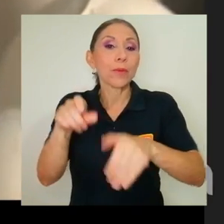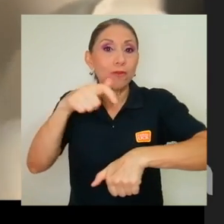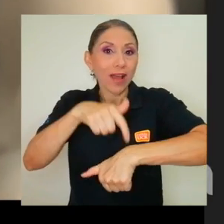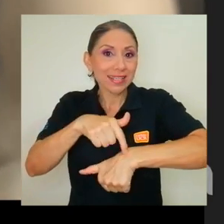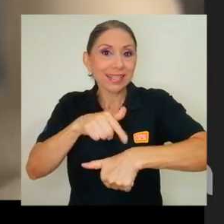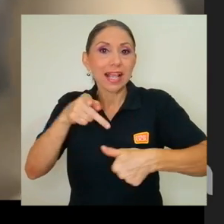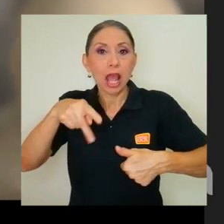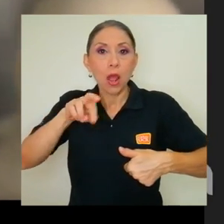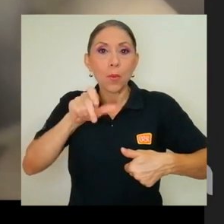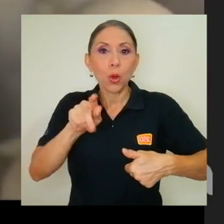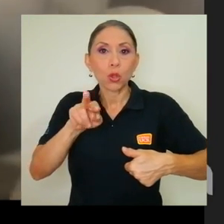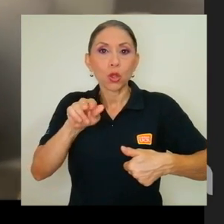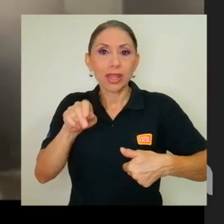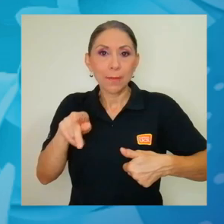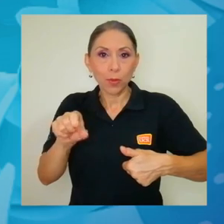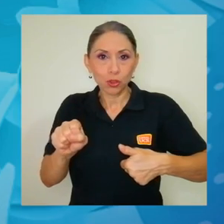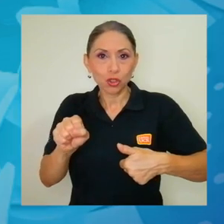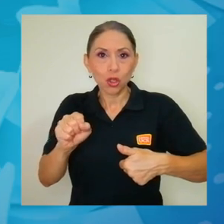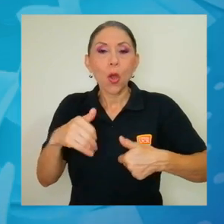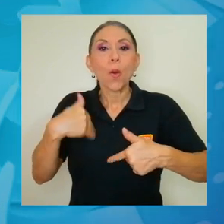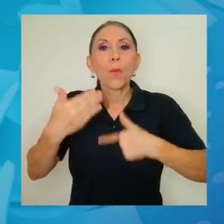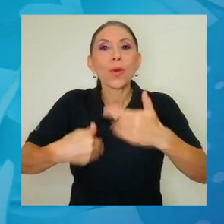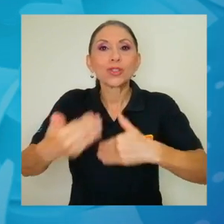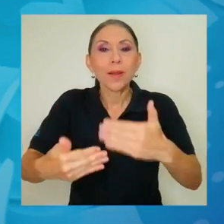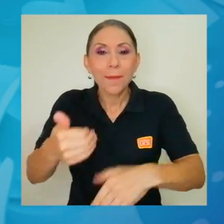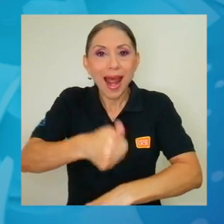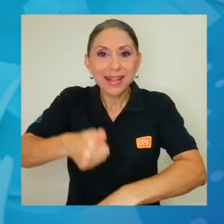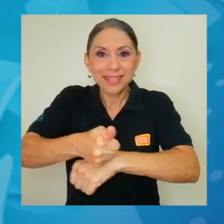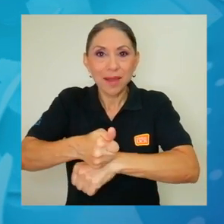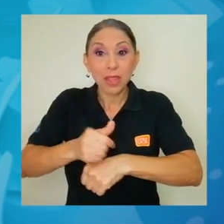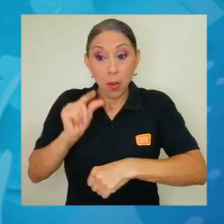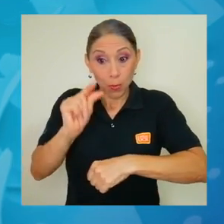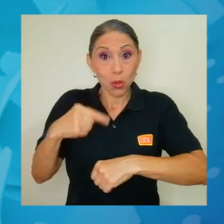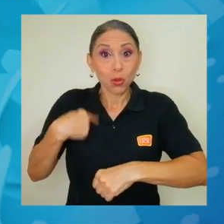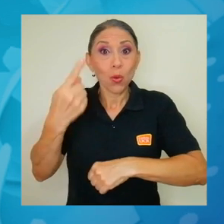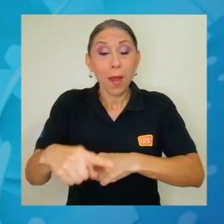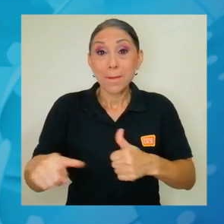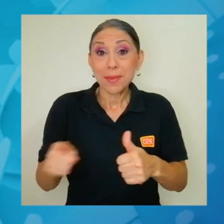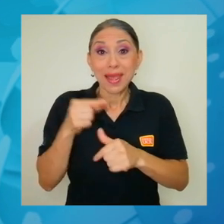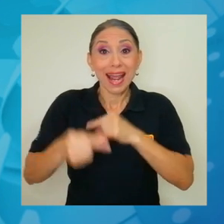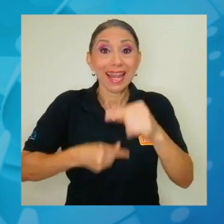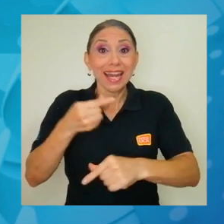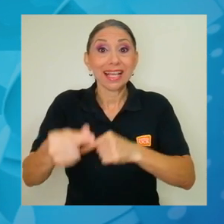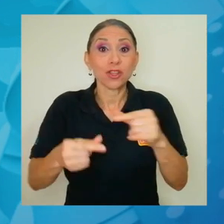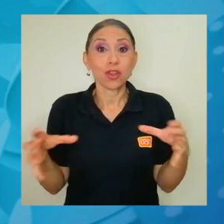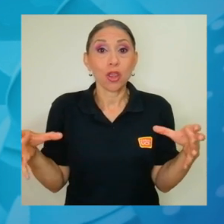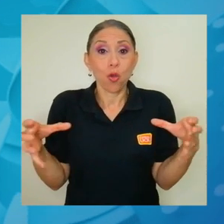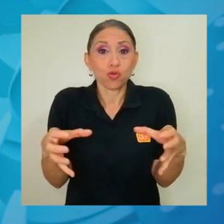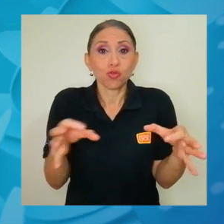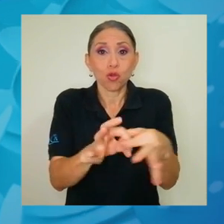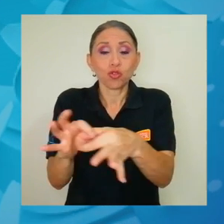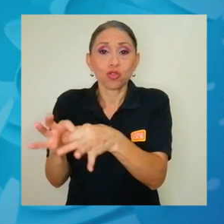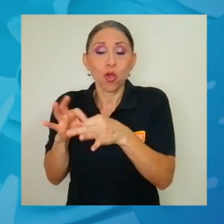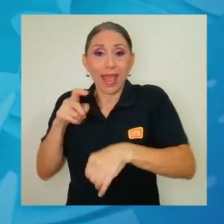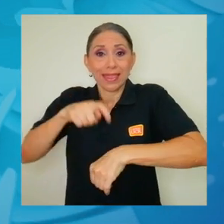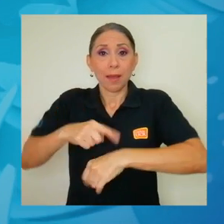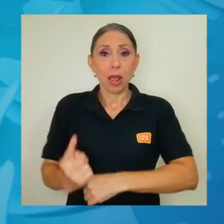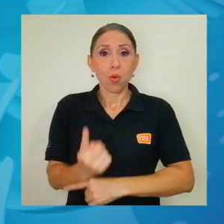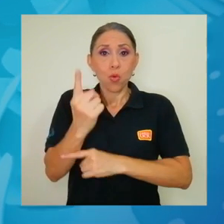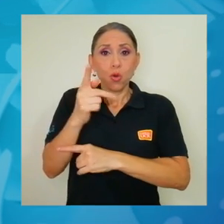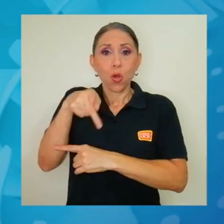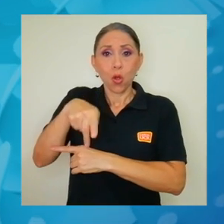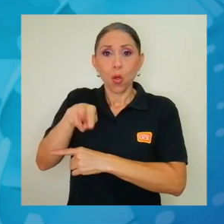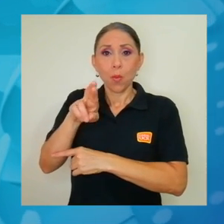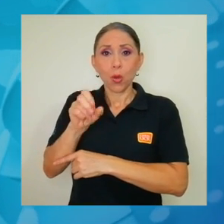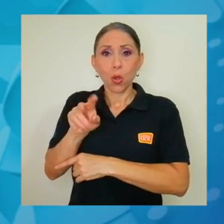como prototipado y puesto en marcha. Pronto se culmina la primera generación de consorcios de la etapa 1 de prototipado,